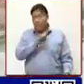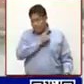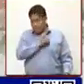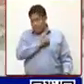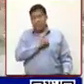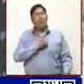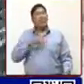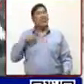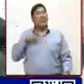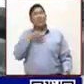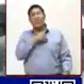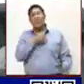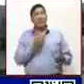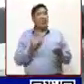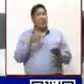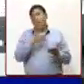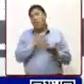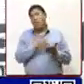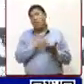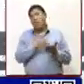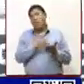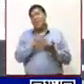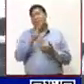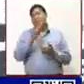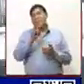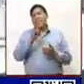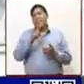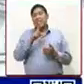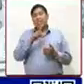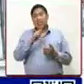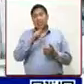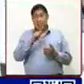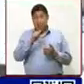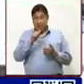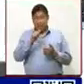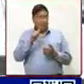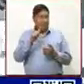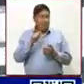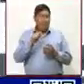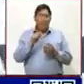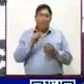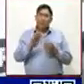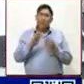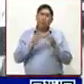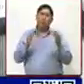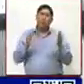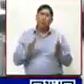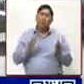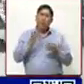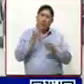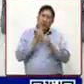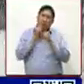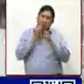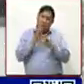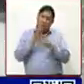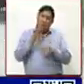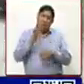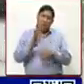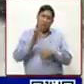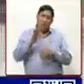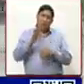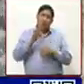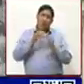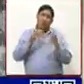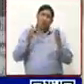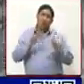Solidaridad activada. Nosotros hemos llegado nuevamente hasta Tilata, hasta la casa de la abuelita y de Juan Manuel. El GACIP en este momento está trayendo